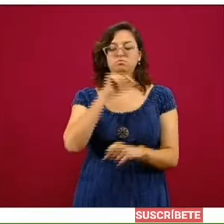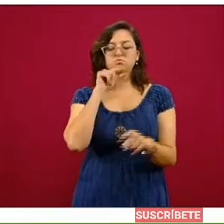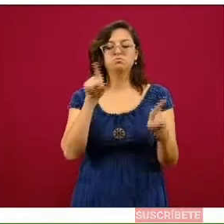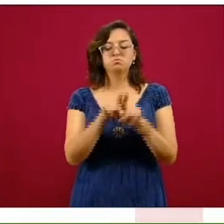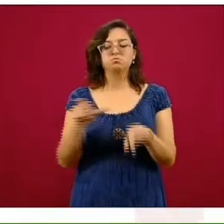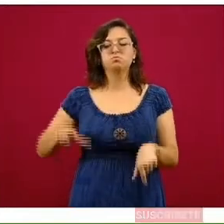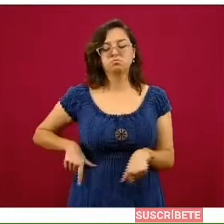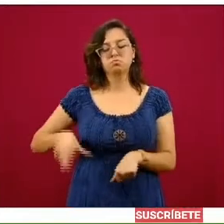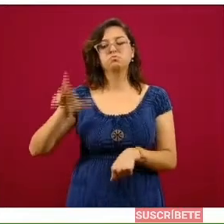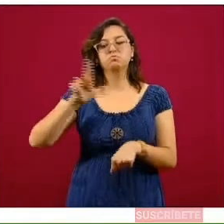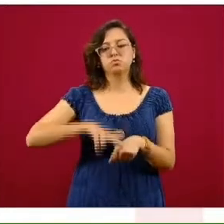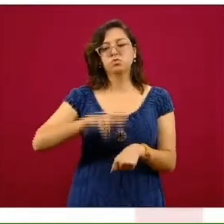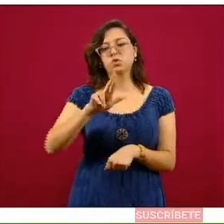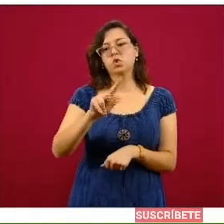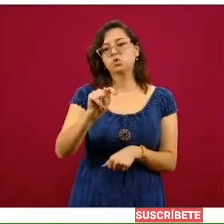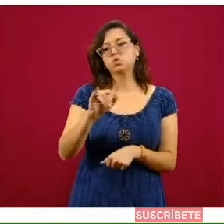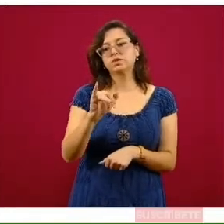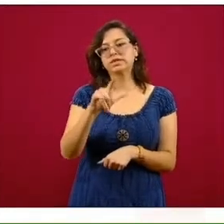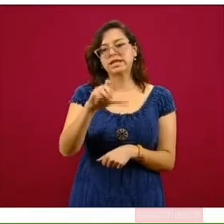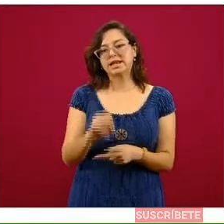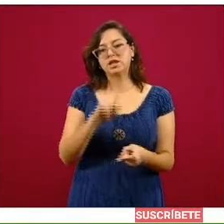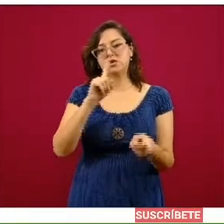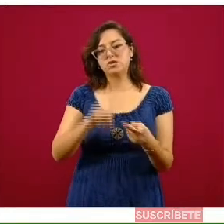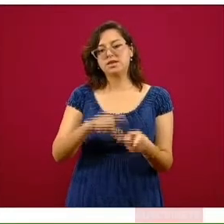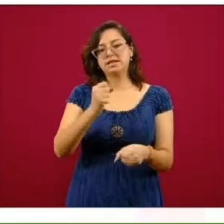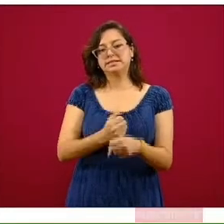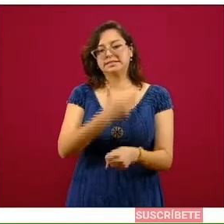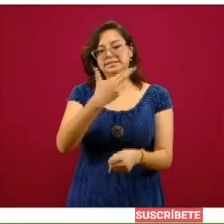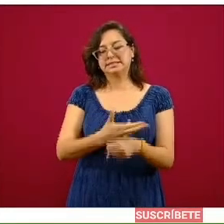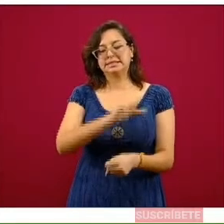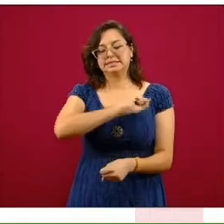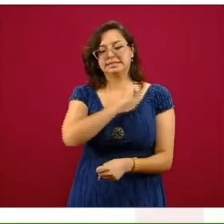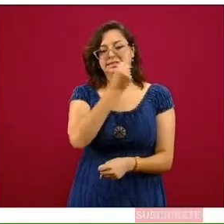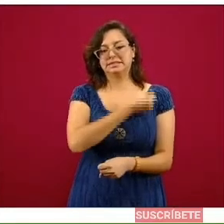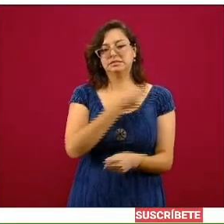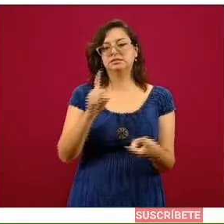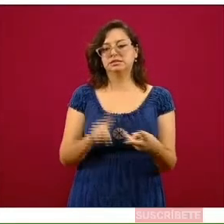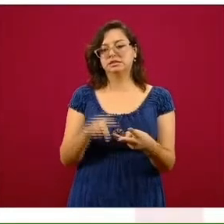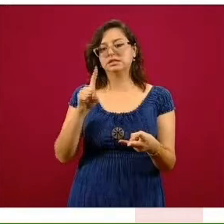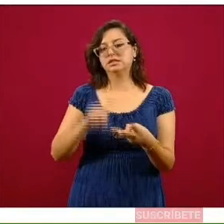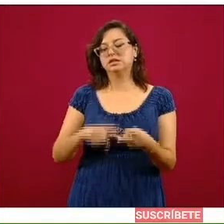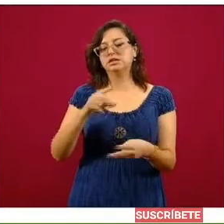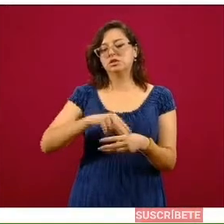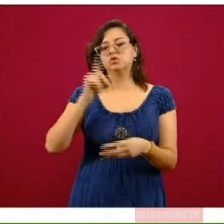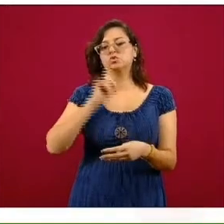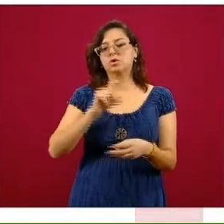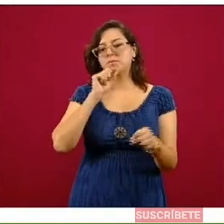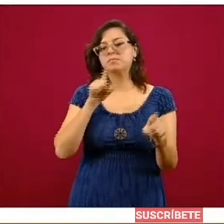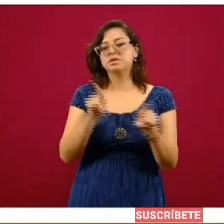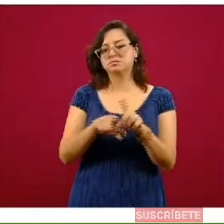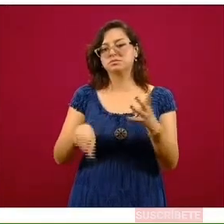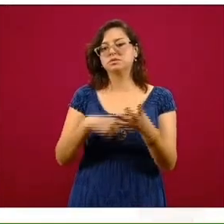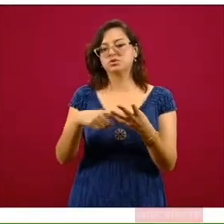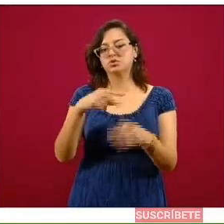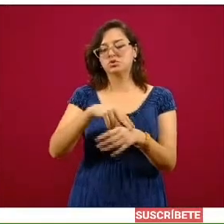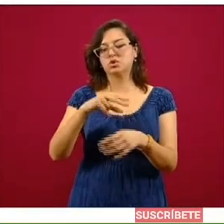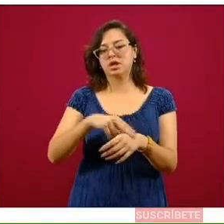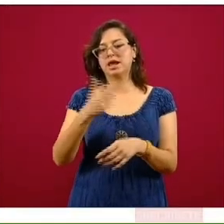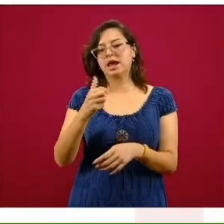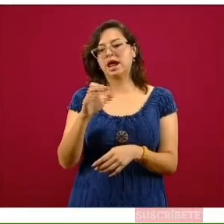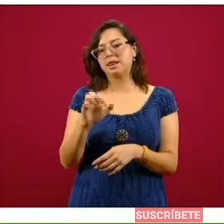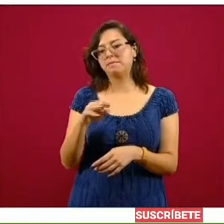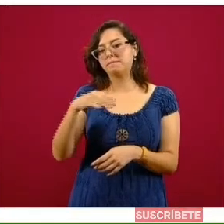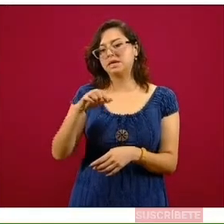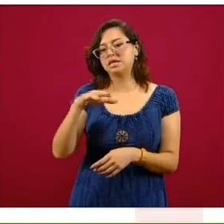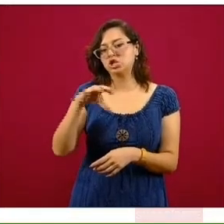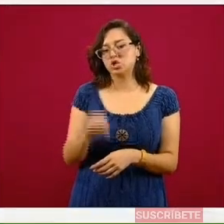Escandón y al secretario de Salud, el doctor Cruz Castellanos, la doctora Harkin, en su momento también el doctor Hermilo Domínguez, quienes